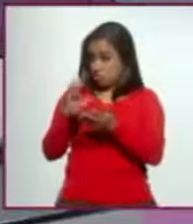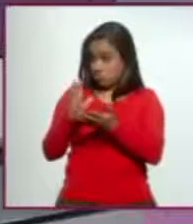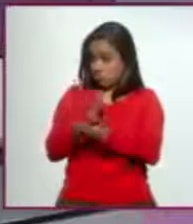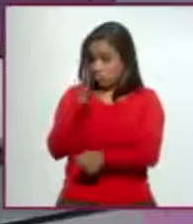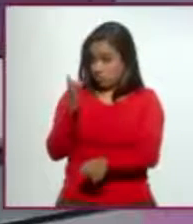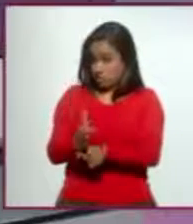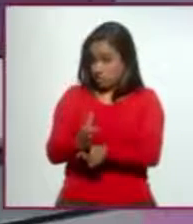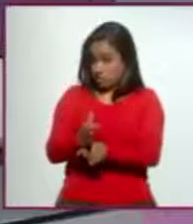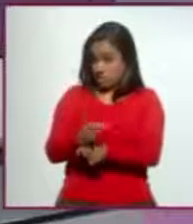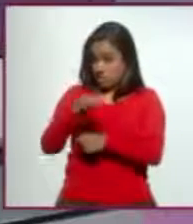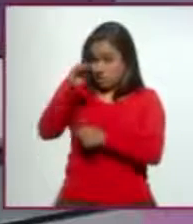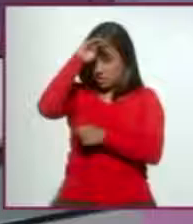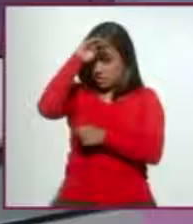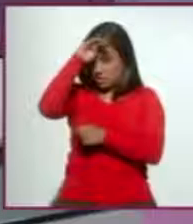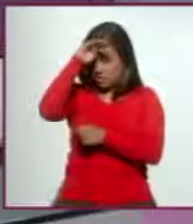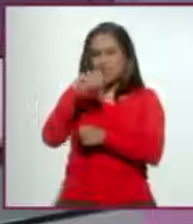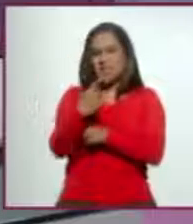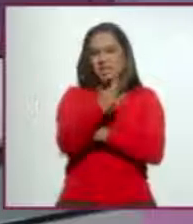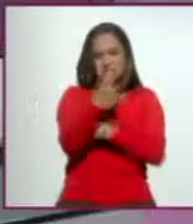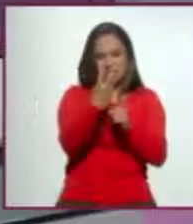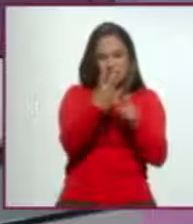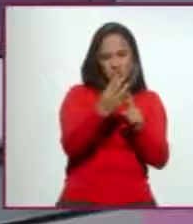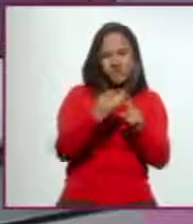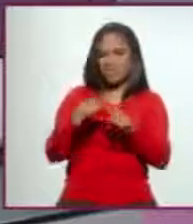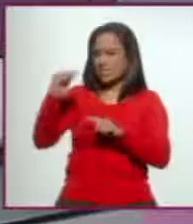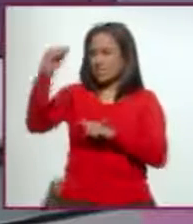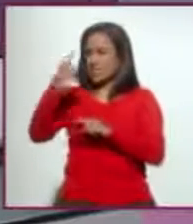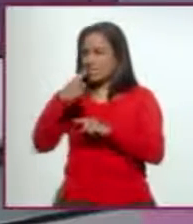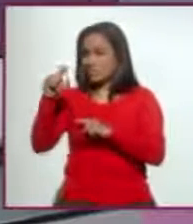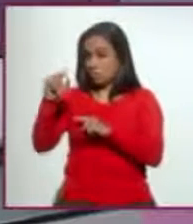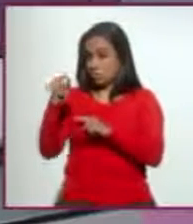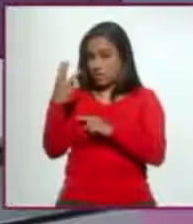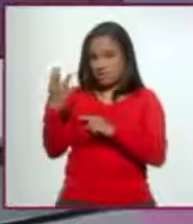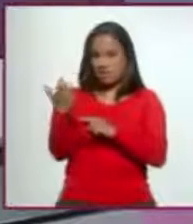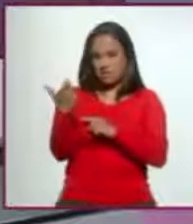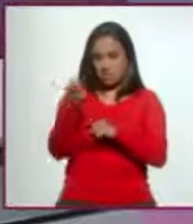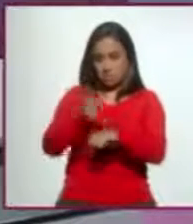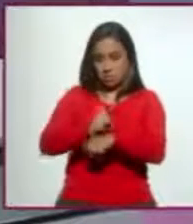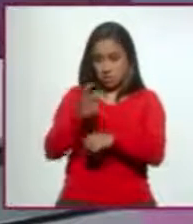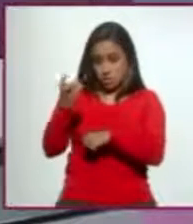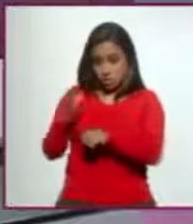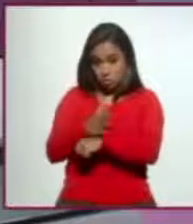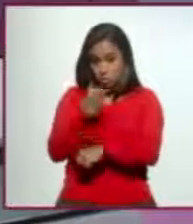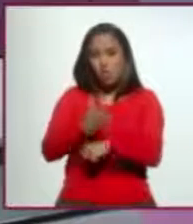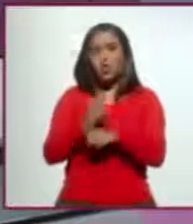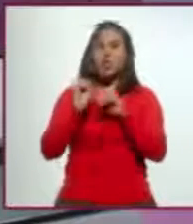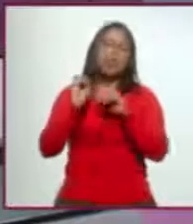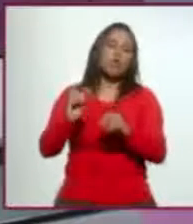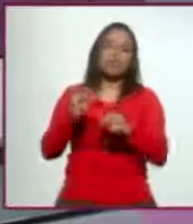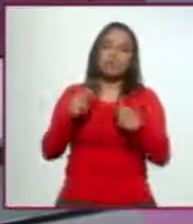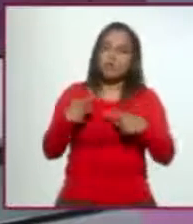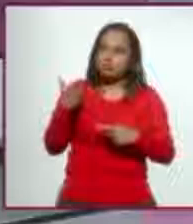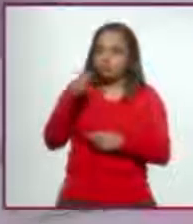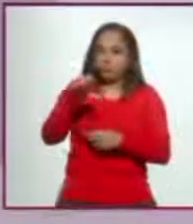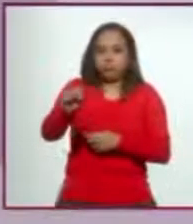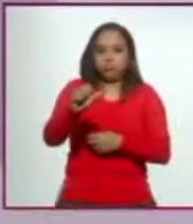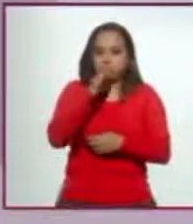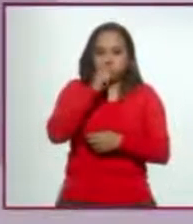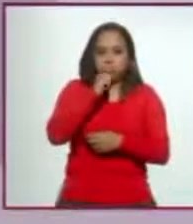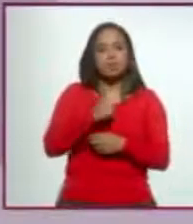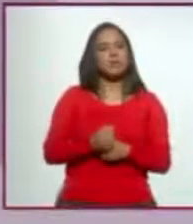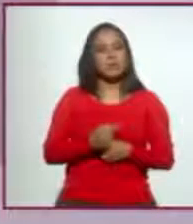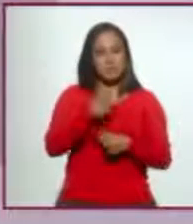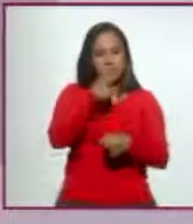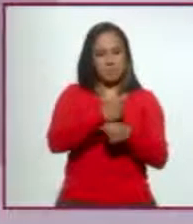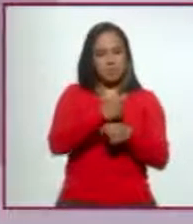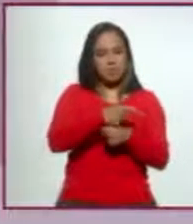le parece que el aumento al salario mínimo de 103 a 123 pesos diarios es suficiente o insuficiente para las personas? Primero,